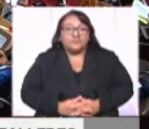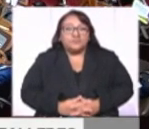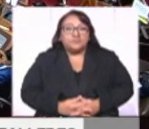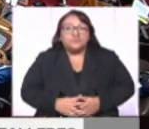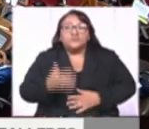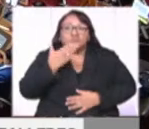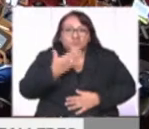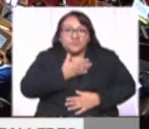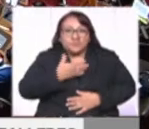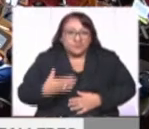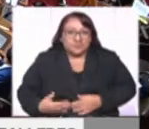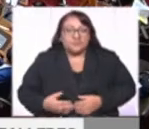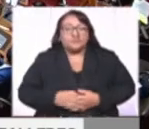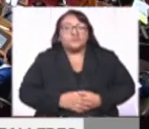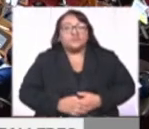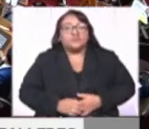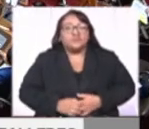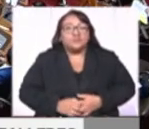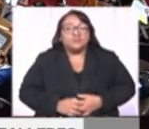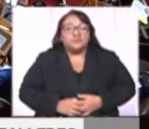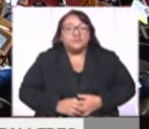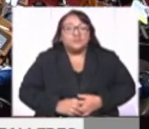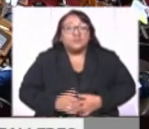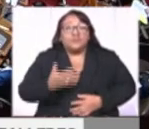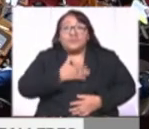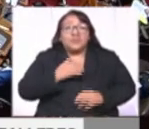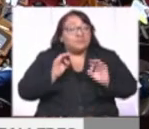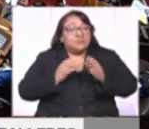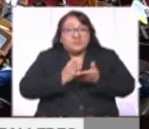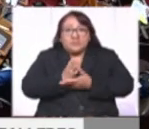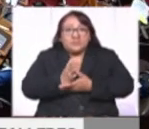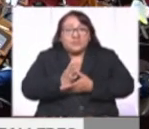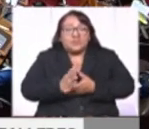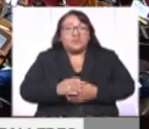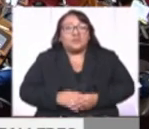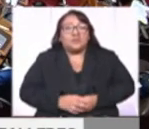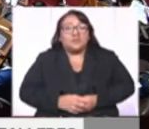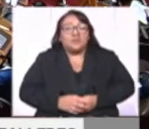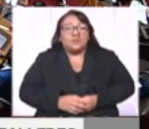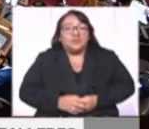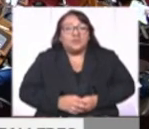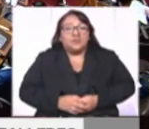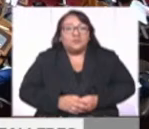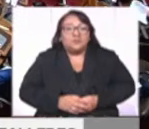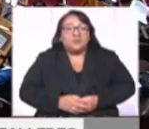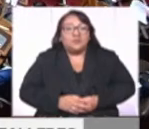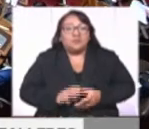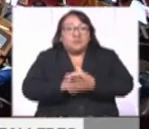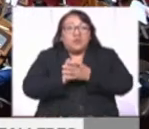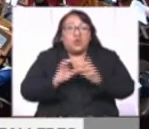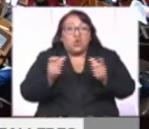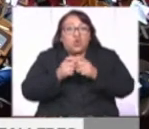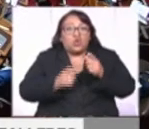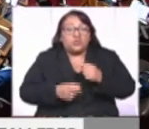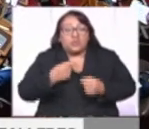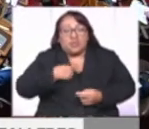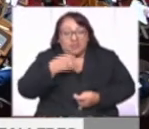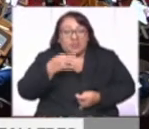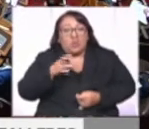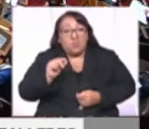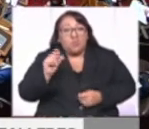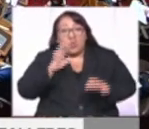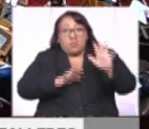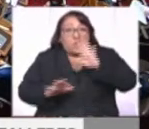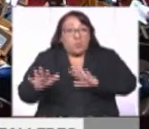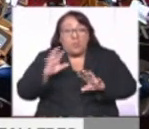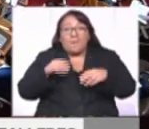Muchas gracias, presidente. Presidente, en la misma línea de mis colegas congresistas, bueno, la verdad un poco